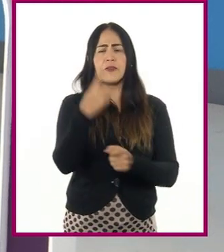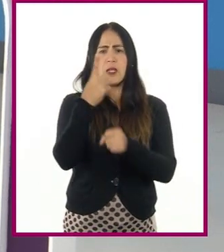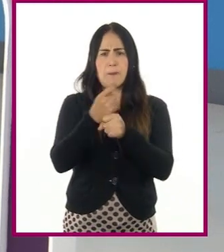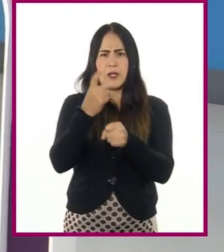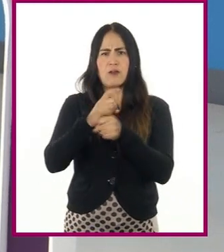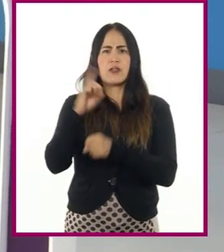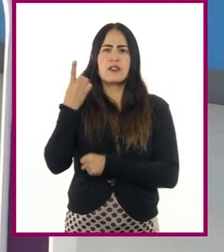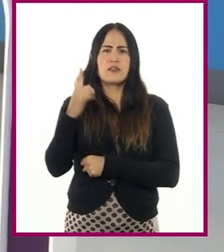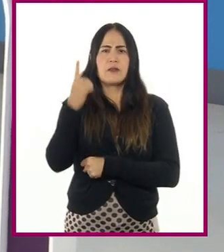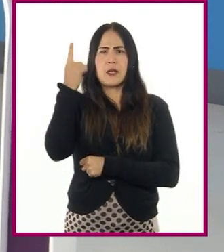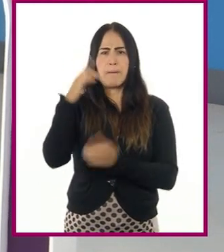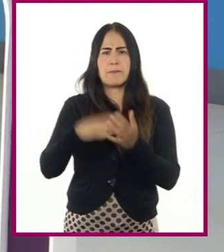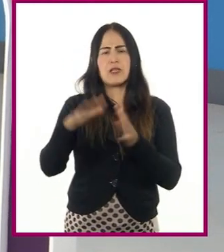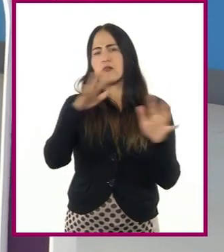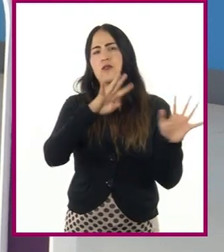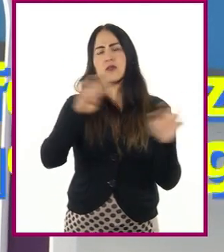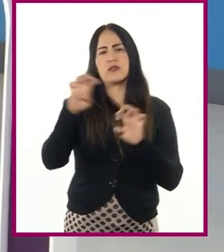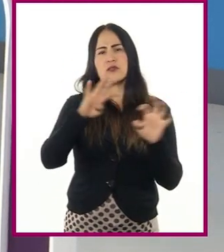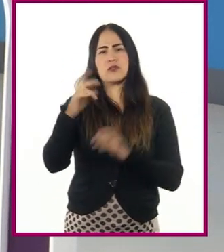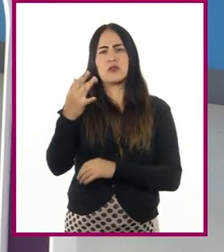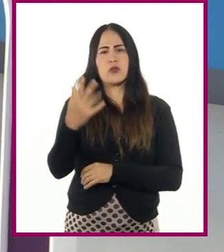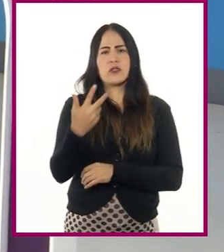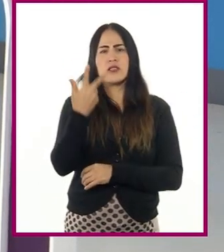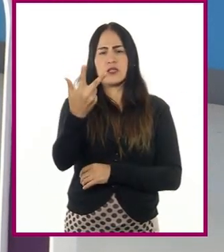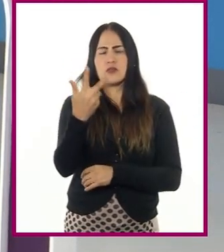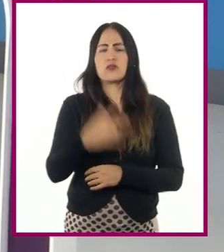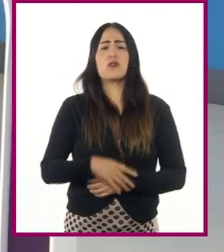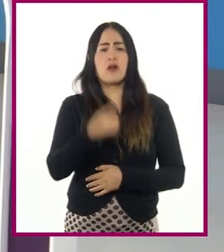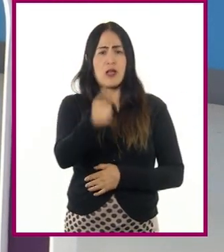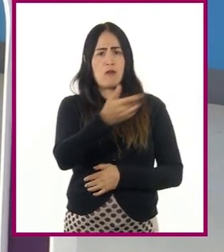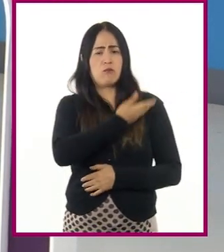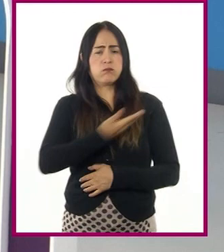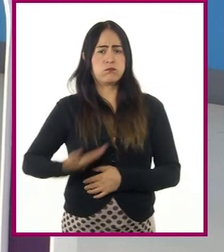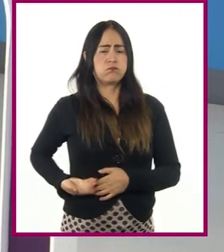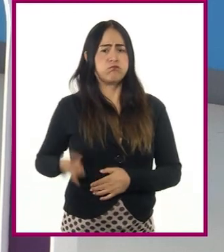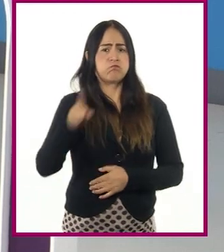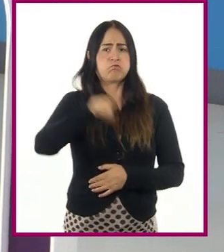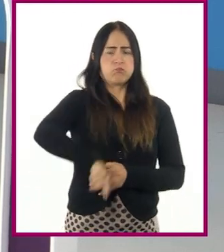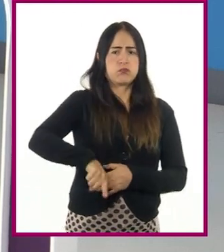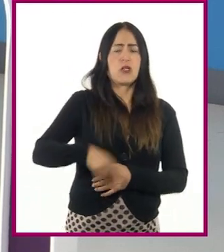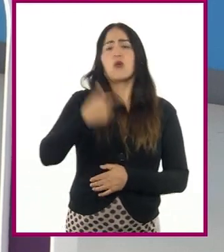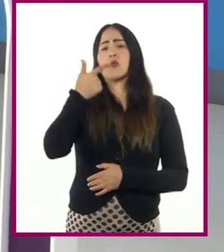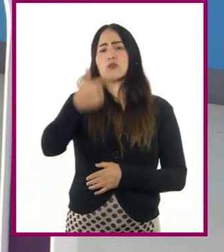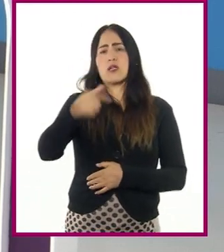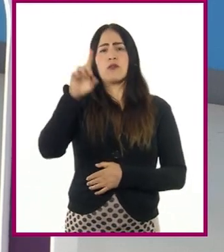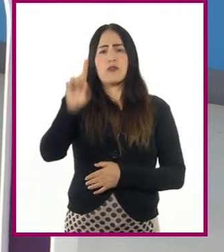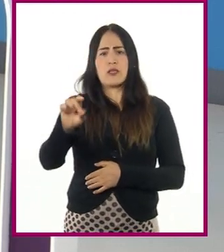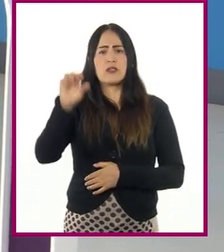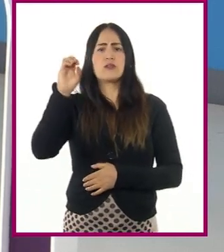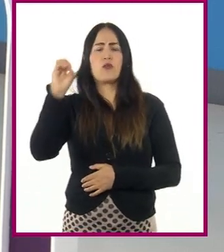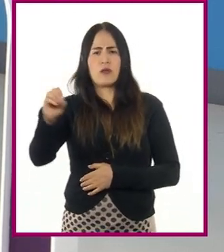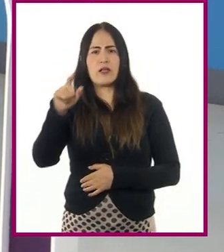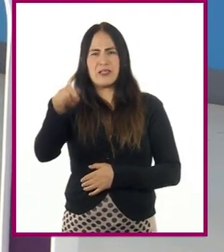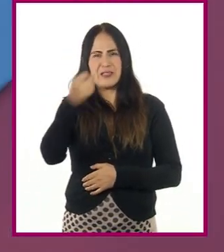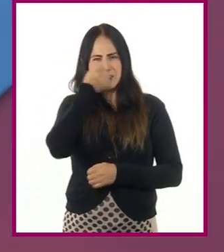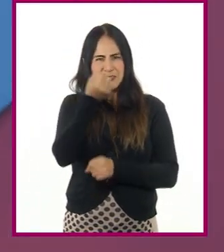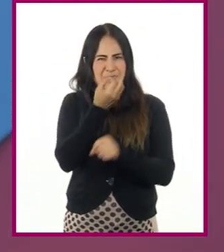de 1958. Durante su mandato, Gustavo Díaz Ordaz fungió como secretario de